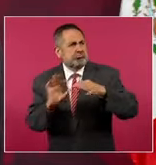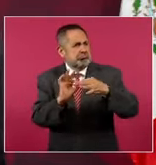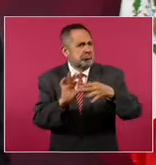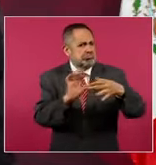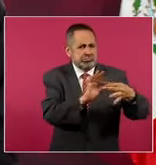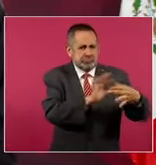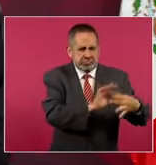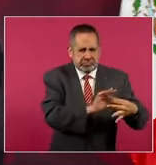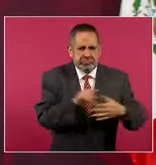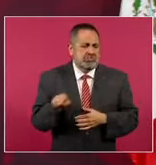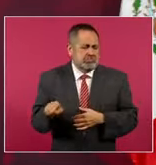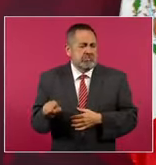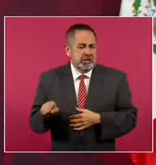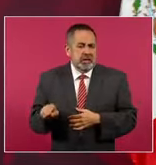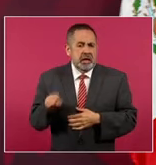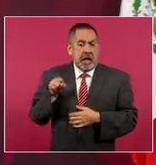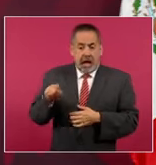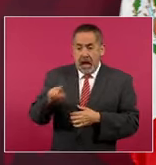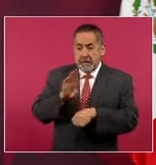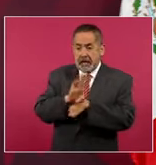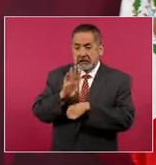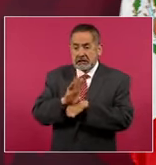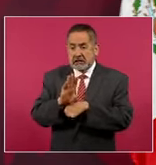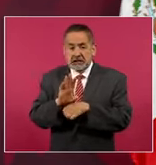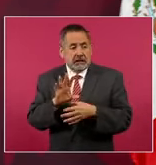Ha optado por la diversidad